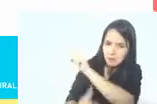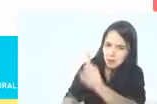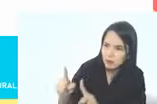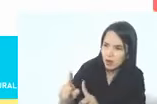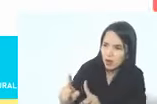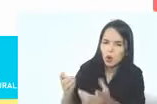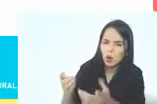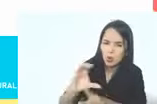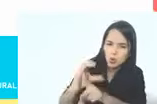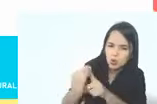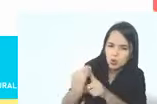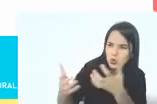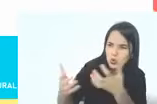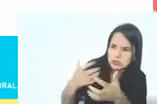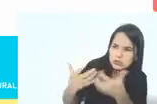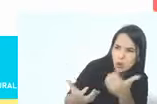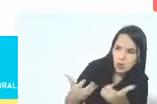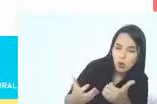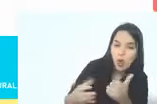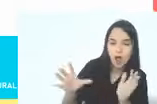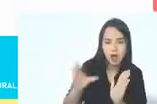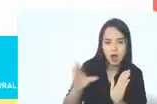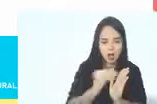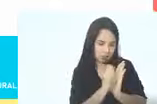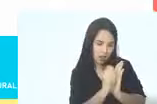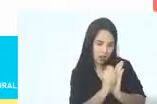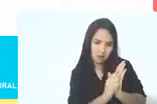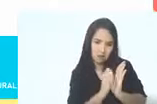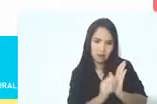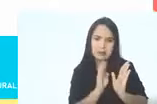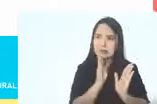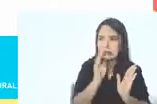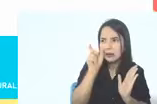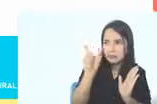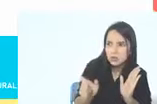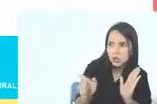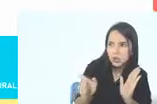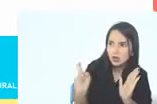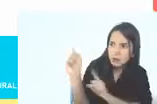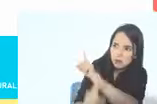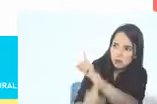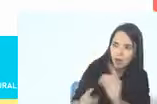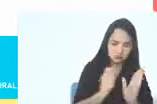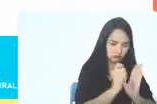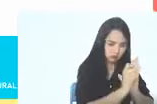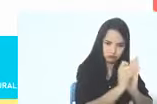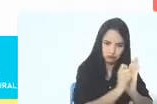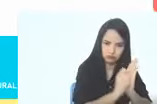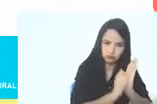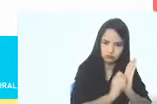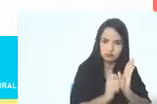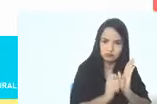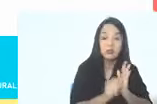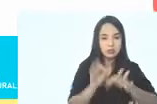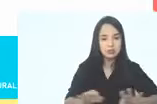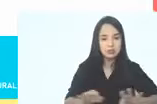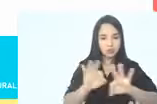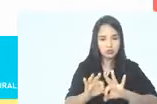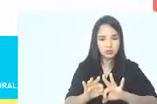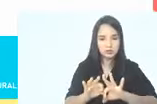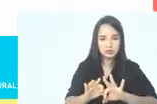los logros, los resultados de todo lo que se hizo. Y algo importante es que todo va a quedar